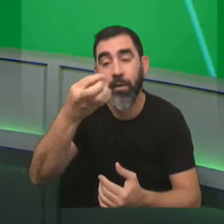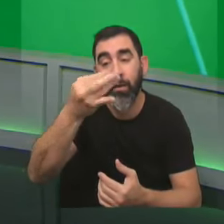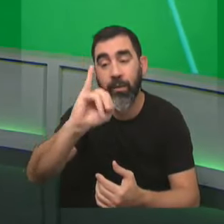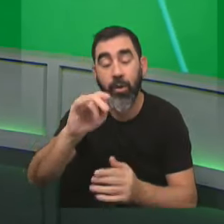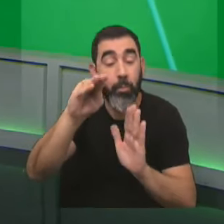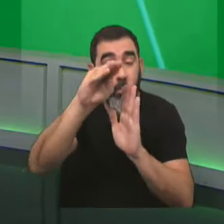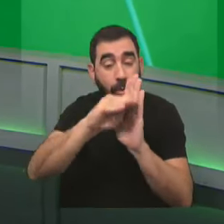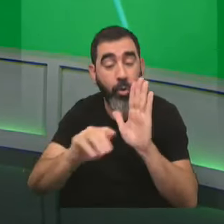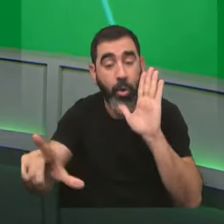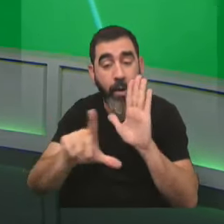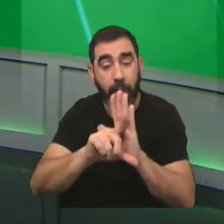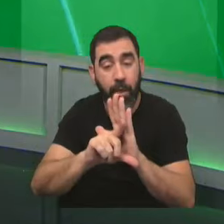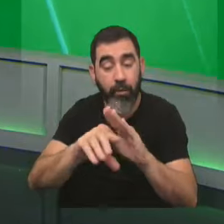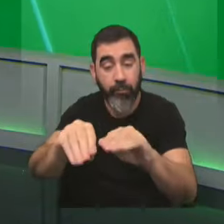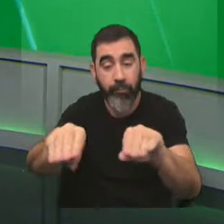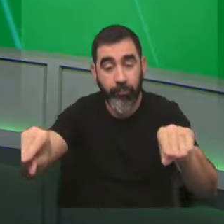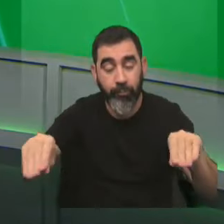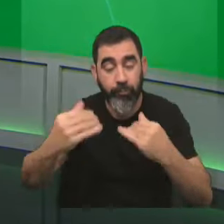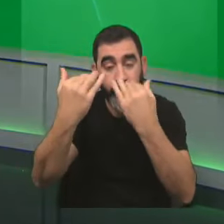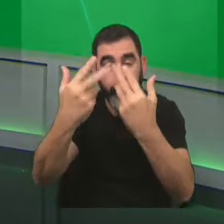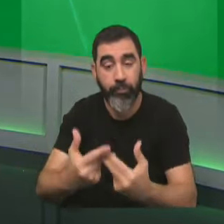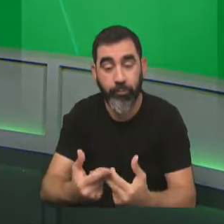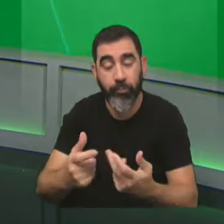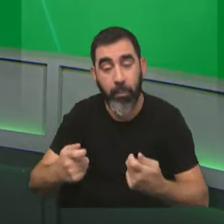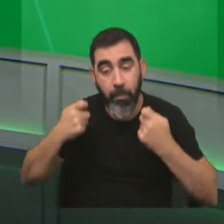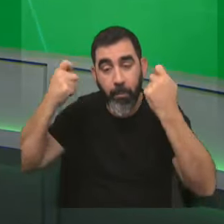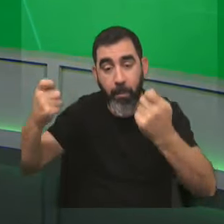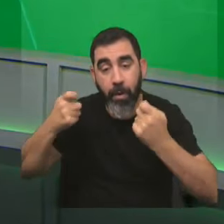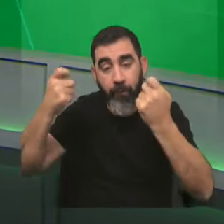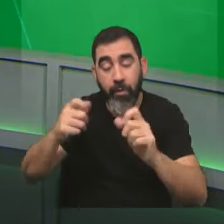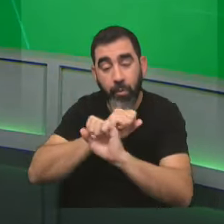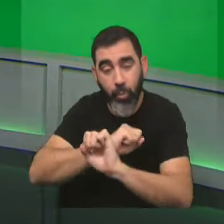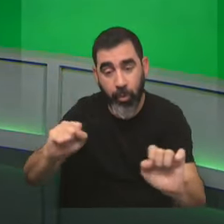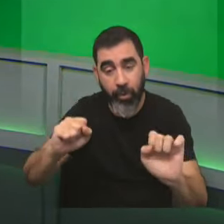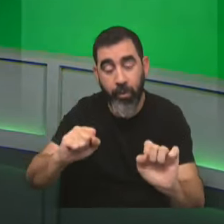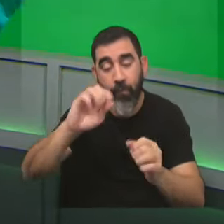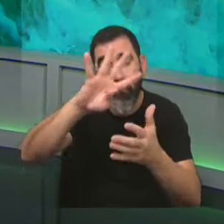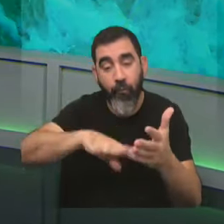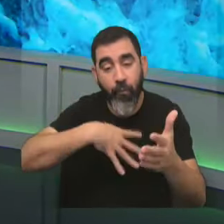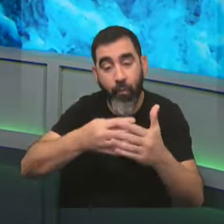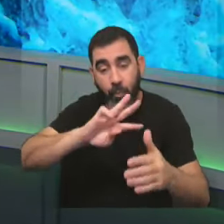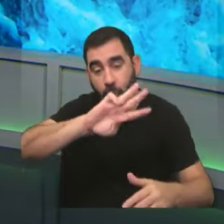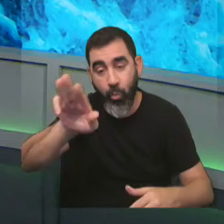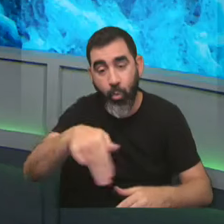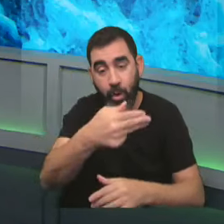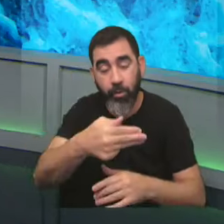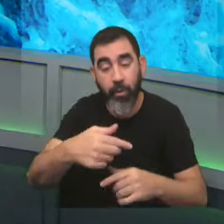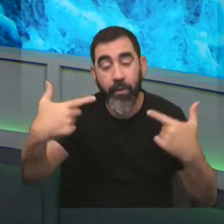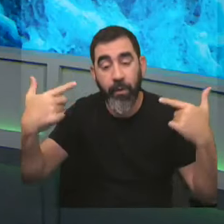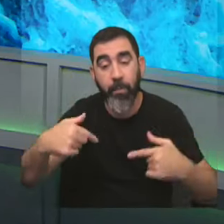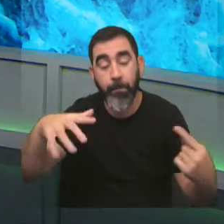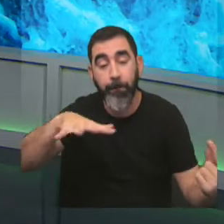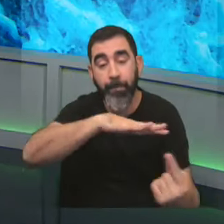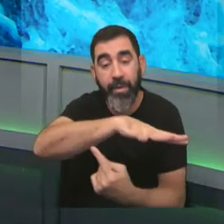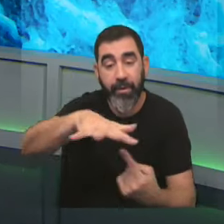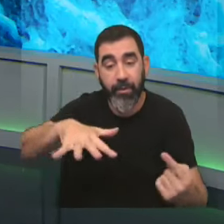actuación de la ley de ordenamiento territorial las manifestaciones se pueden realizar a través de un formulario web en la página del Ministerio de